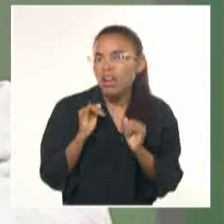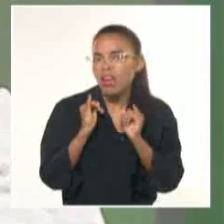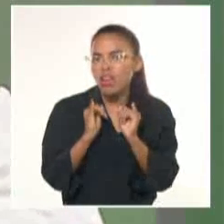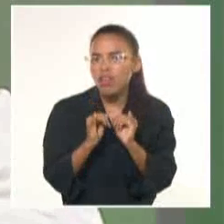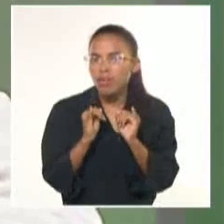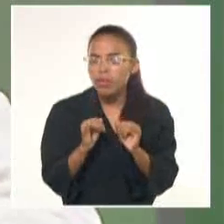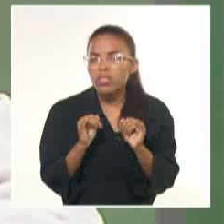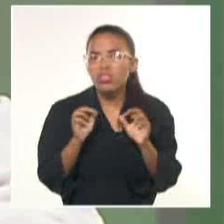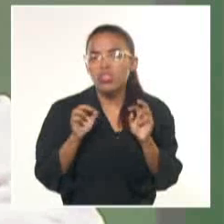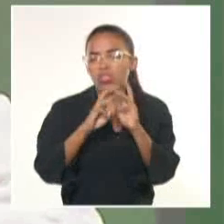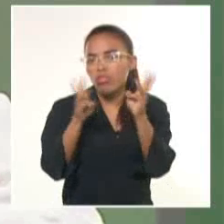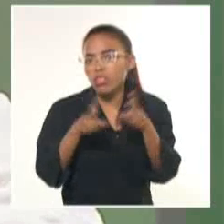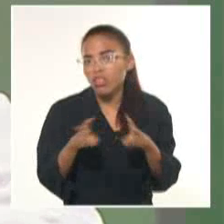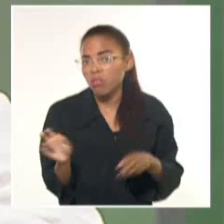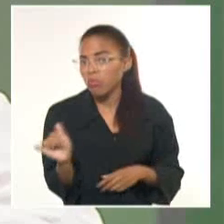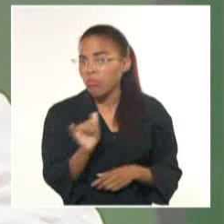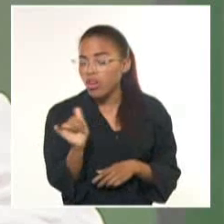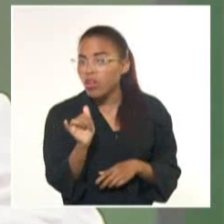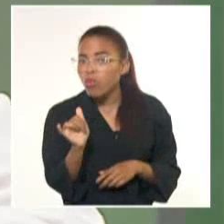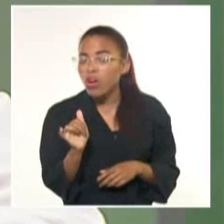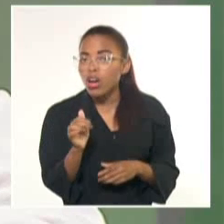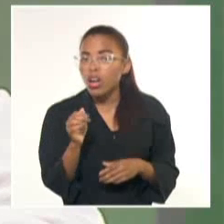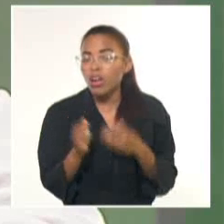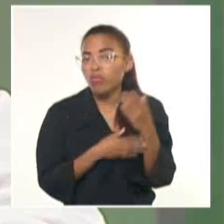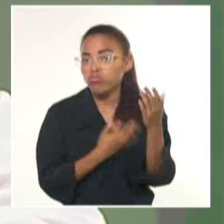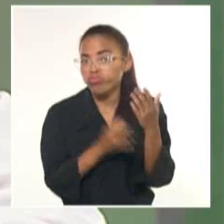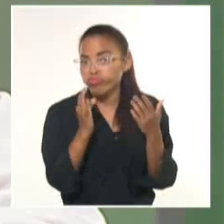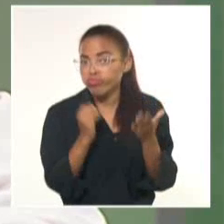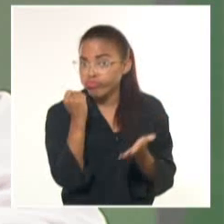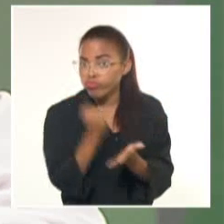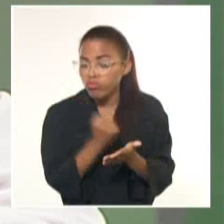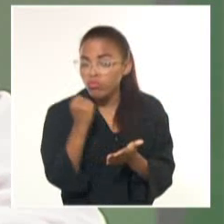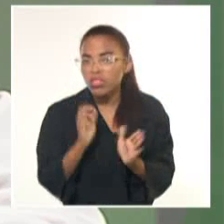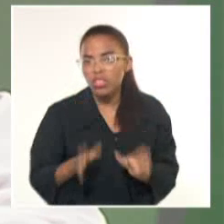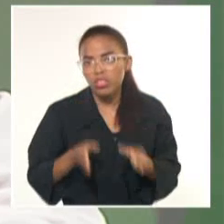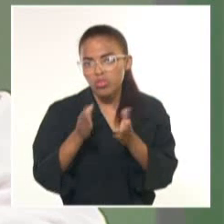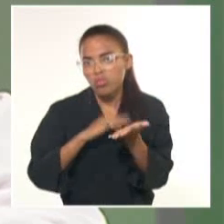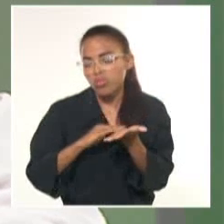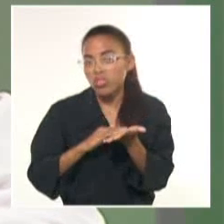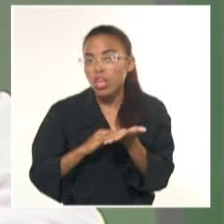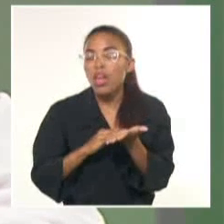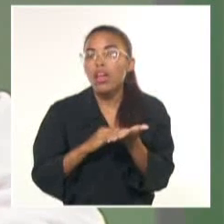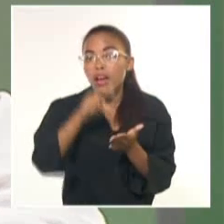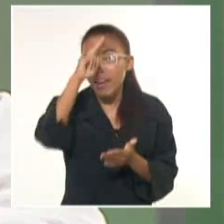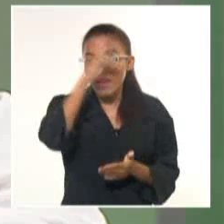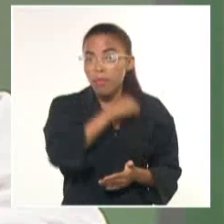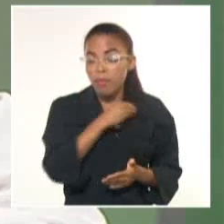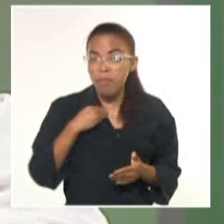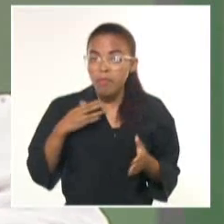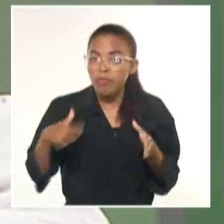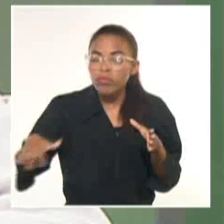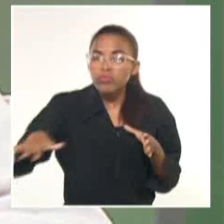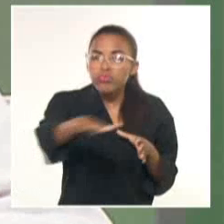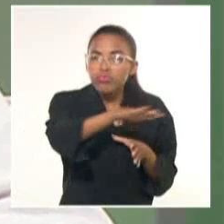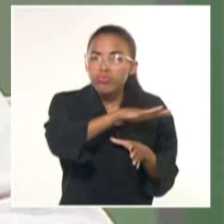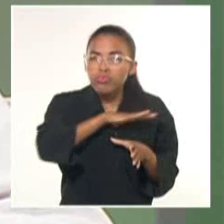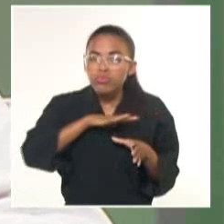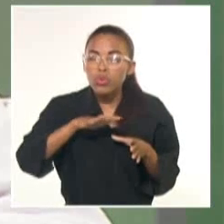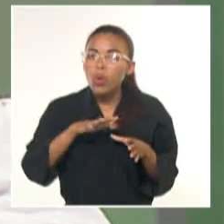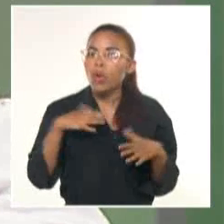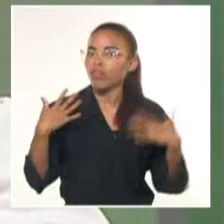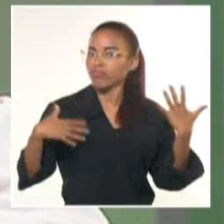nada oficial de la institución en que está ingresado el niño, pues todos los médicos que hemos estado involucrados en este caso nos alegramos